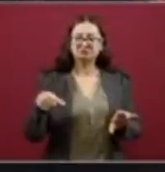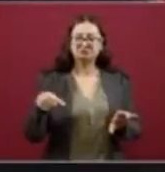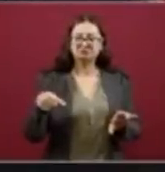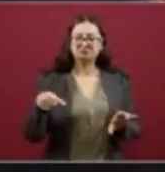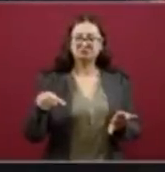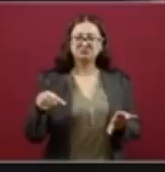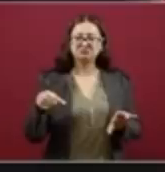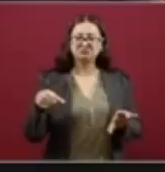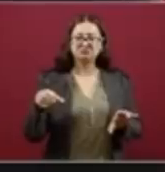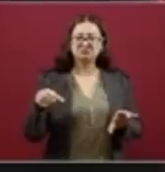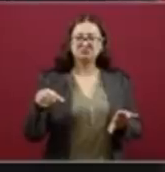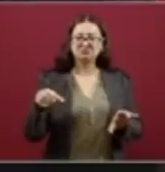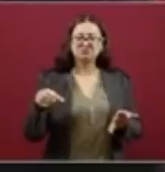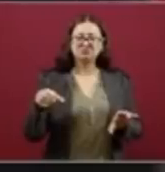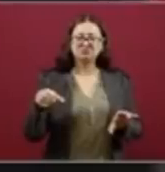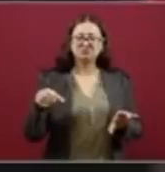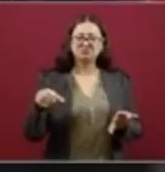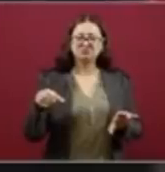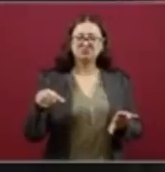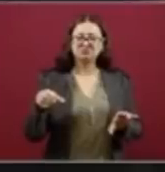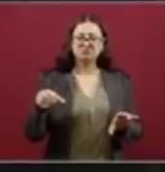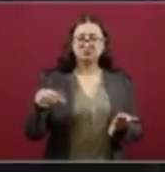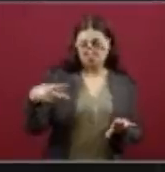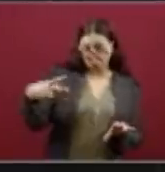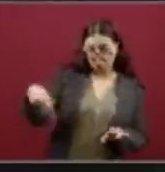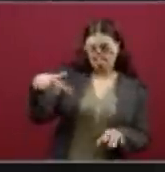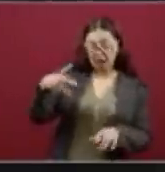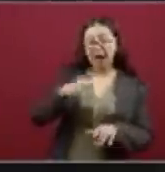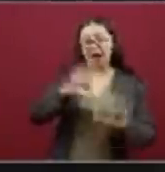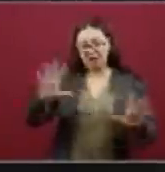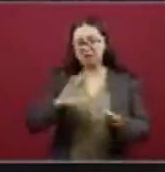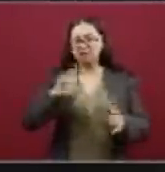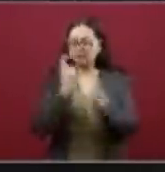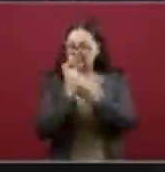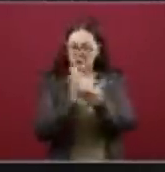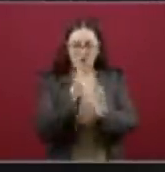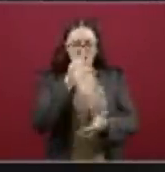es de la Comisión Federal de Electricidad